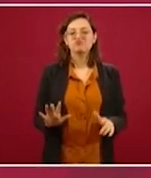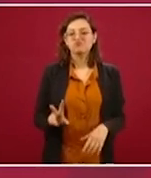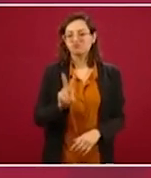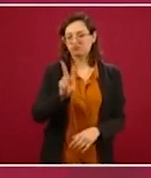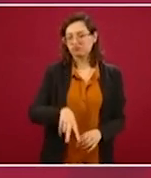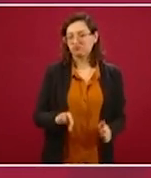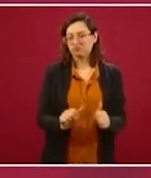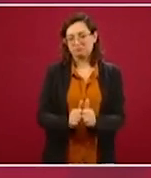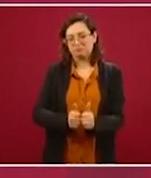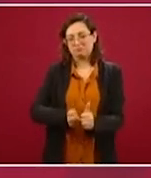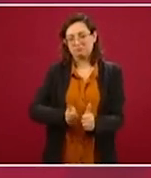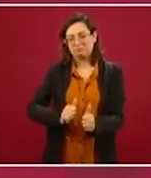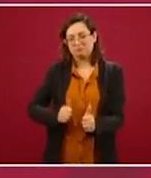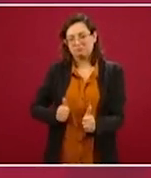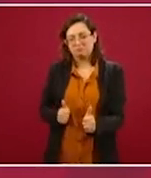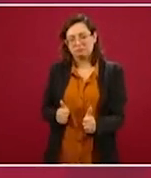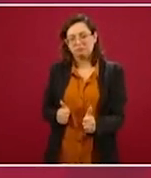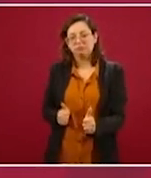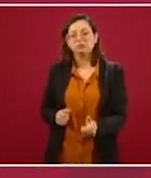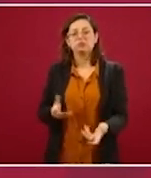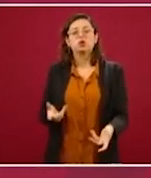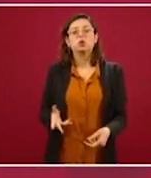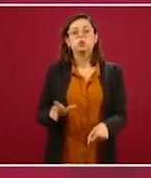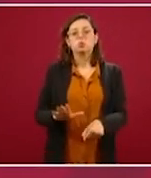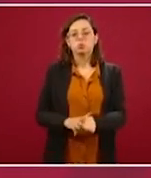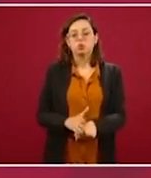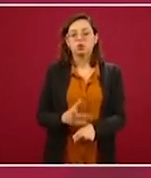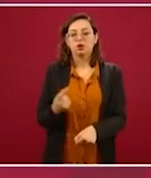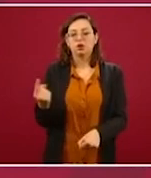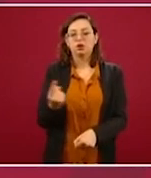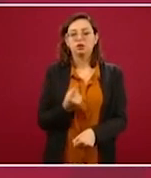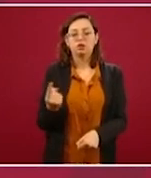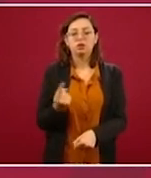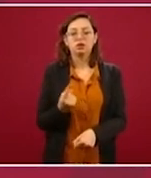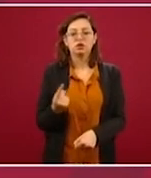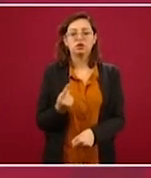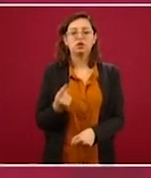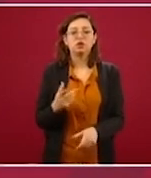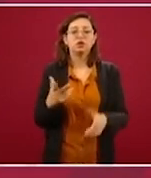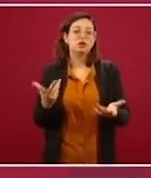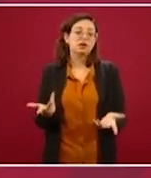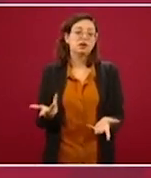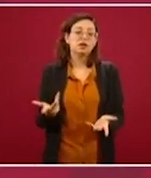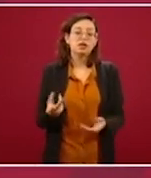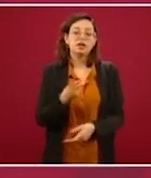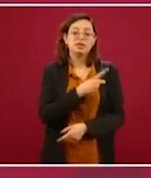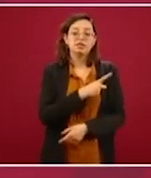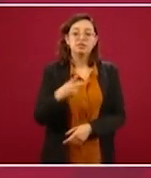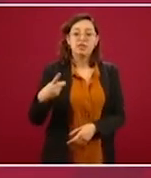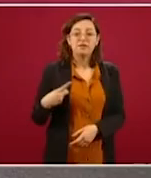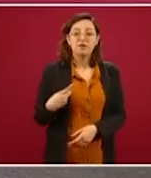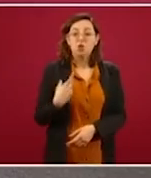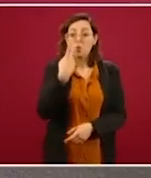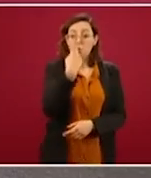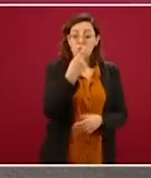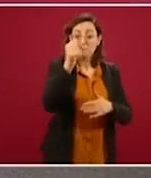retrasados, porque tenemos que hacer un promedio de 100 por